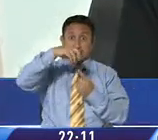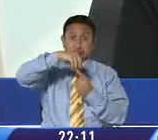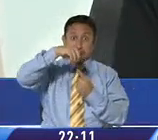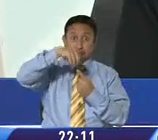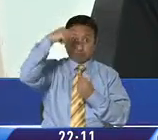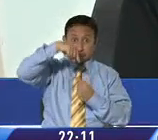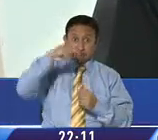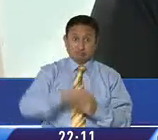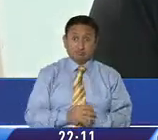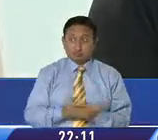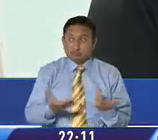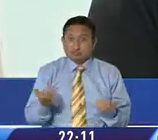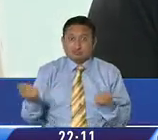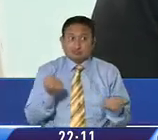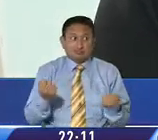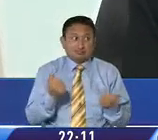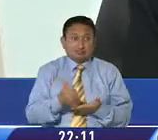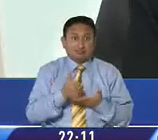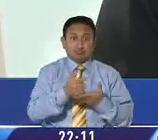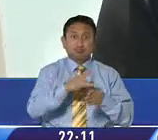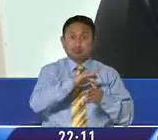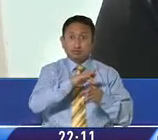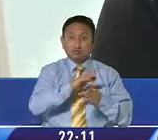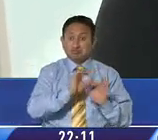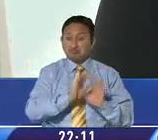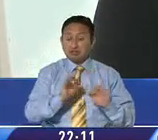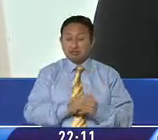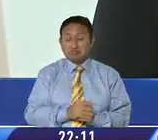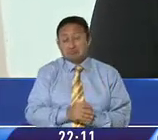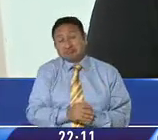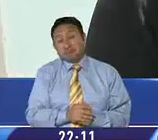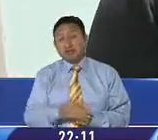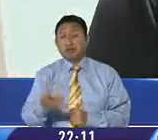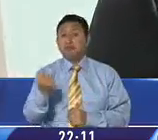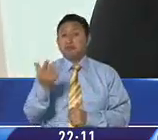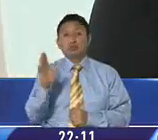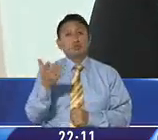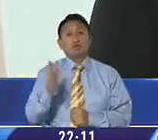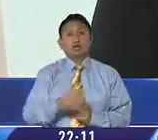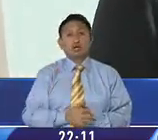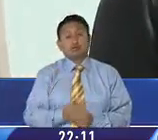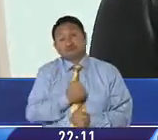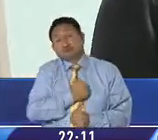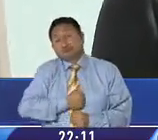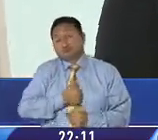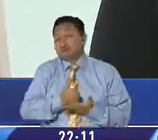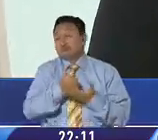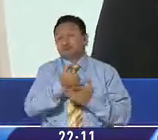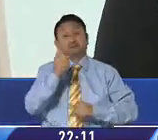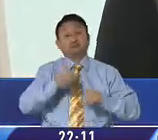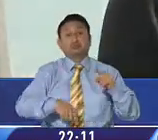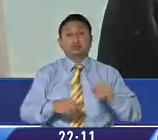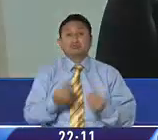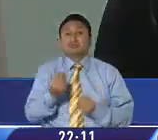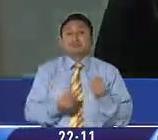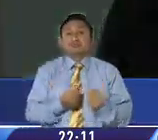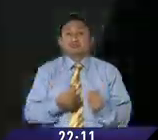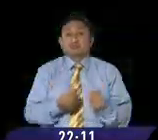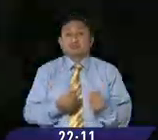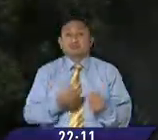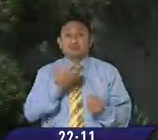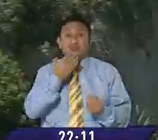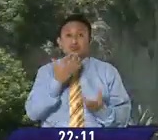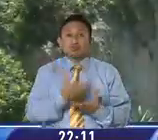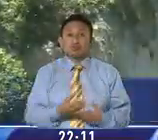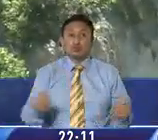nadie toma una acción, riesgos, simplemente evade, dicen que no hay dinero, que no pueden ayudarnos. Entonces, ¿cómo buscamos nosotros